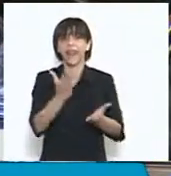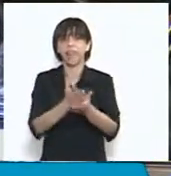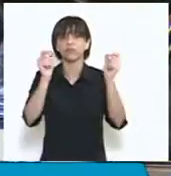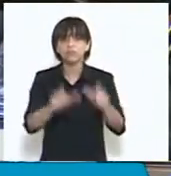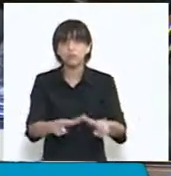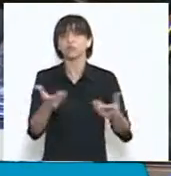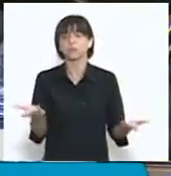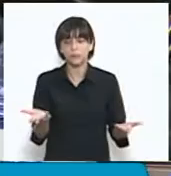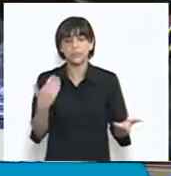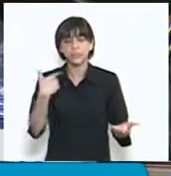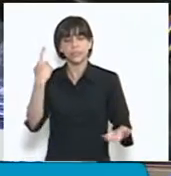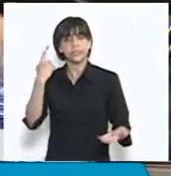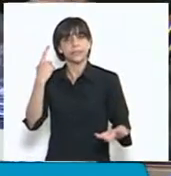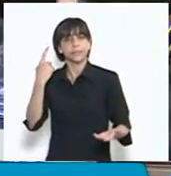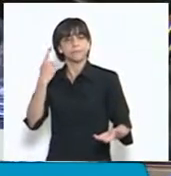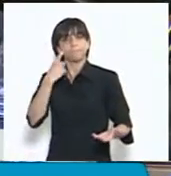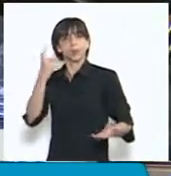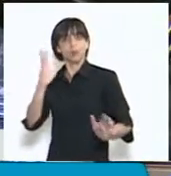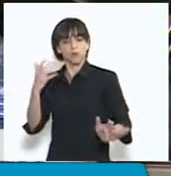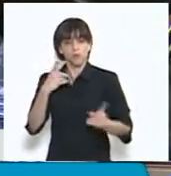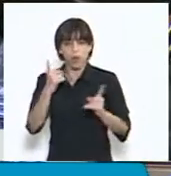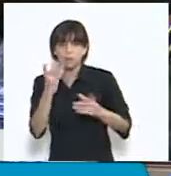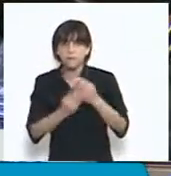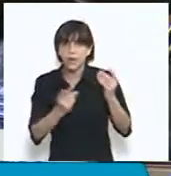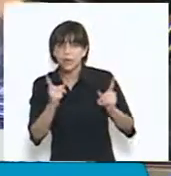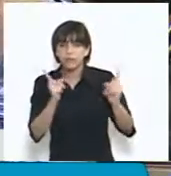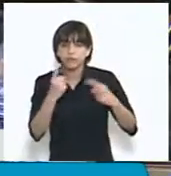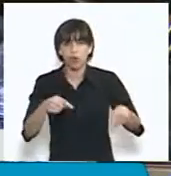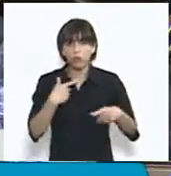familiar. En nuestro partido lo hicieron mucho.